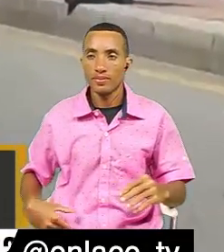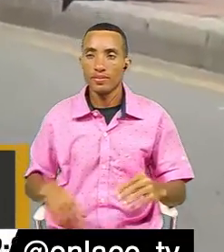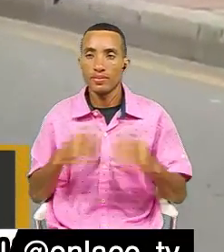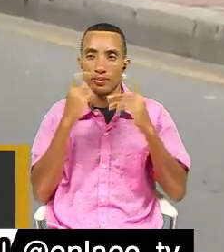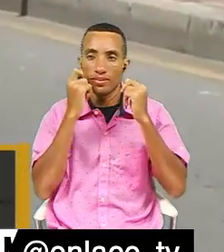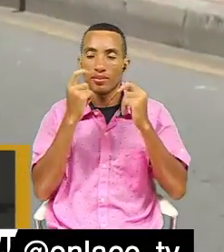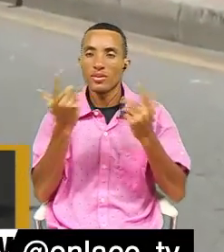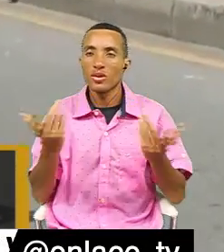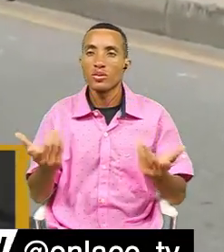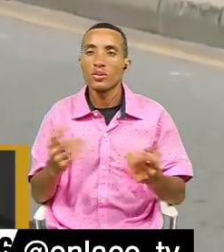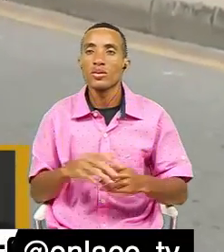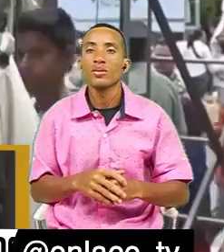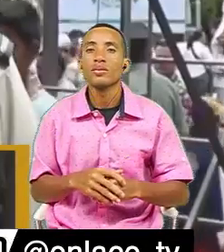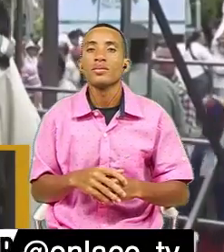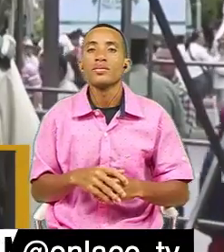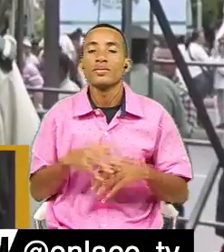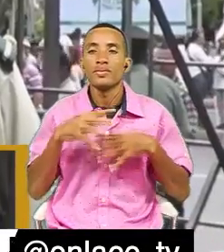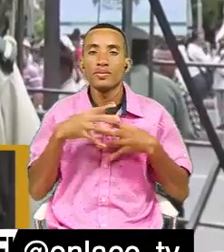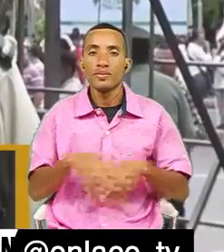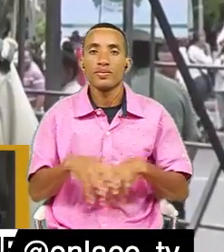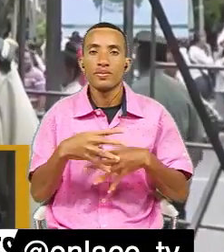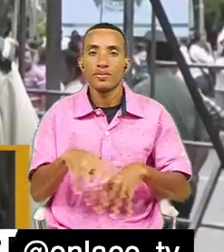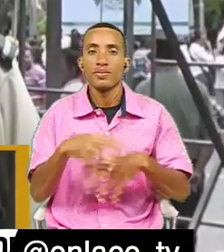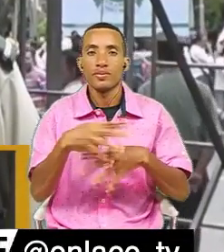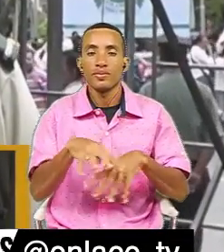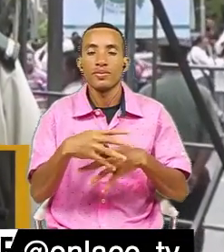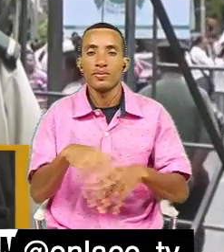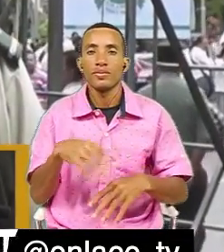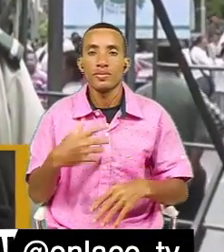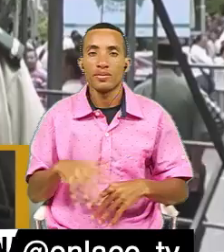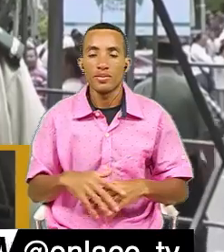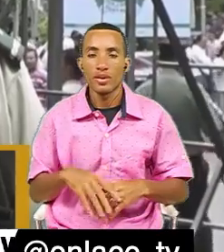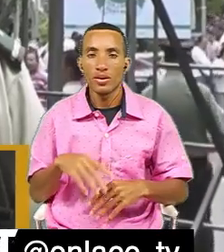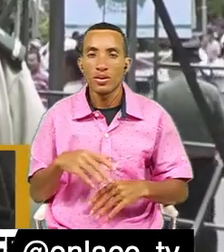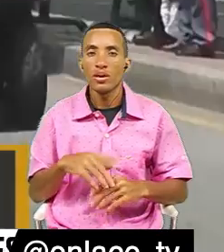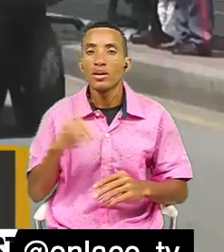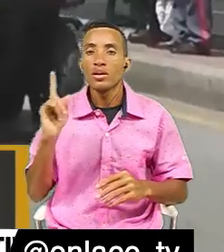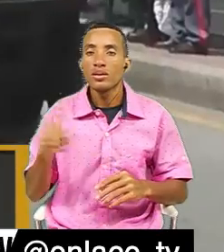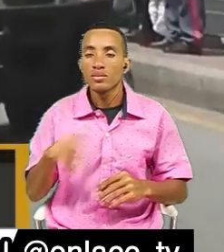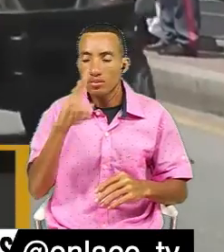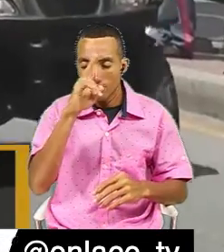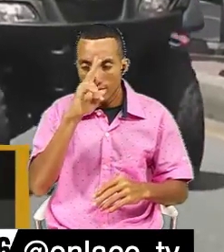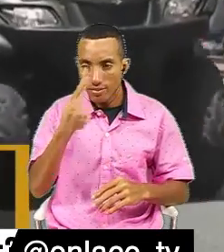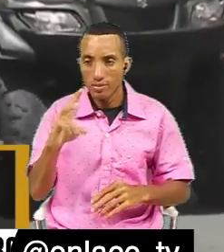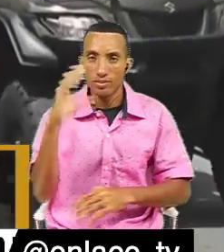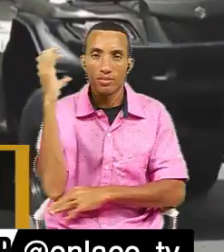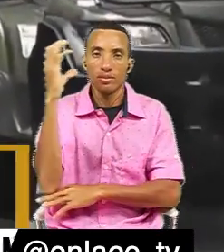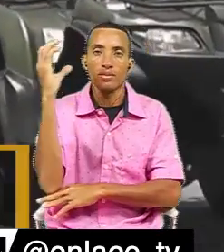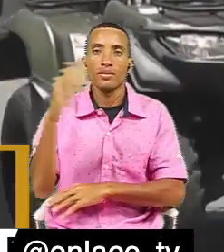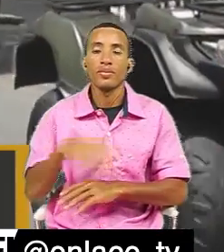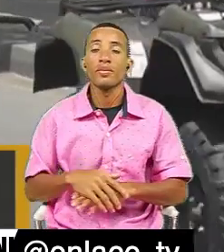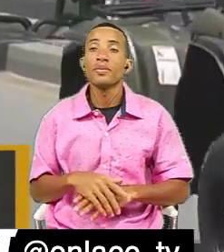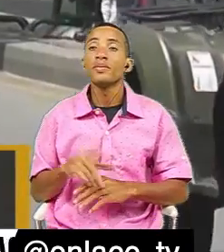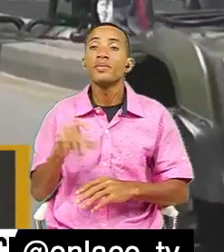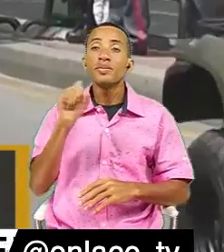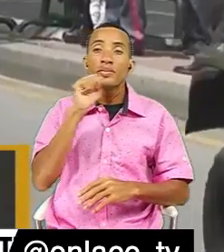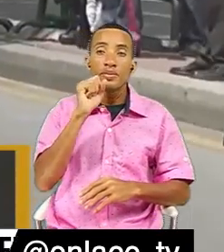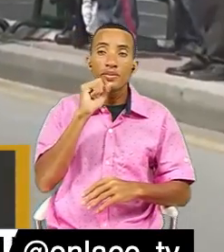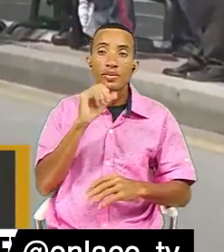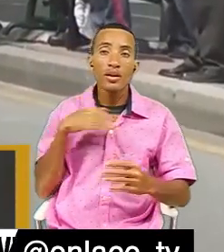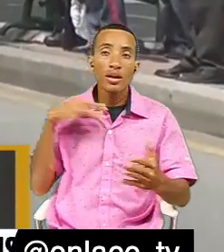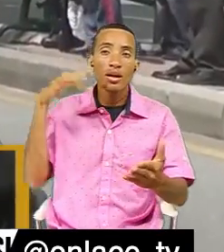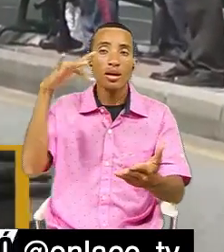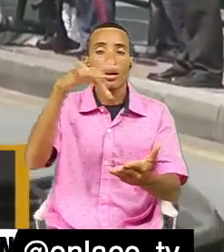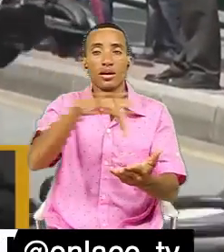denominó como el desfile de la victoria militar en honor al pueblo colombiano. Desde la Puerta del Sol hasta la Biblioteca Gabriel Turbay